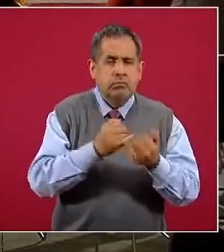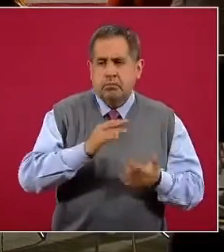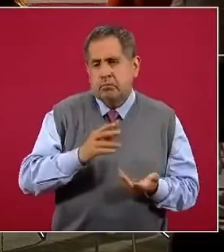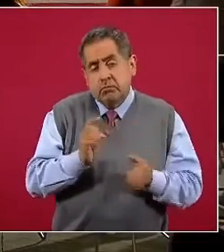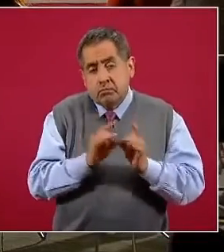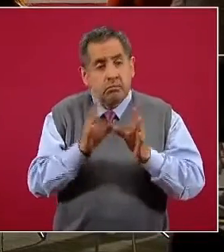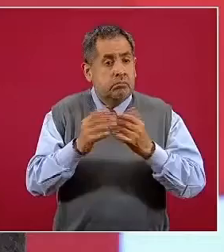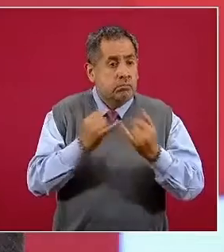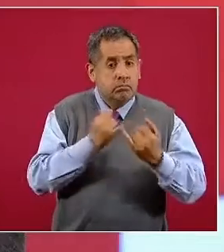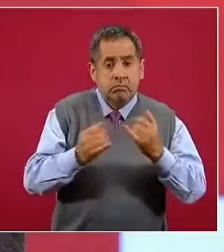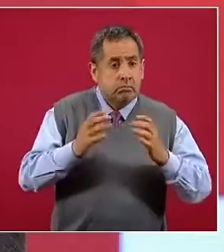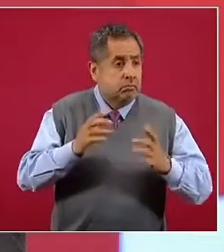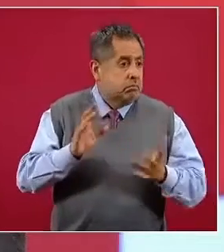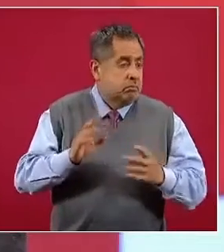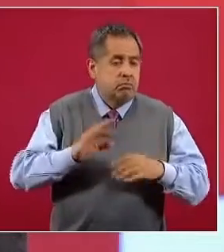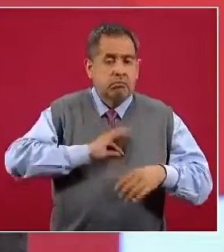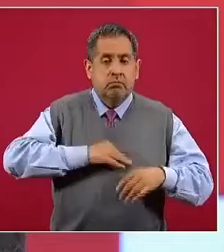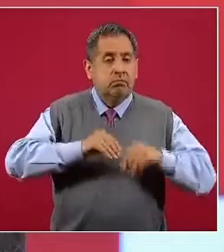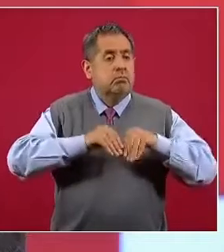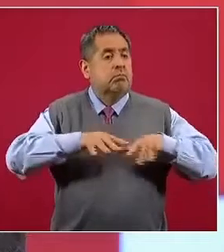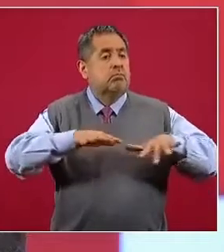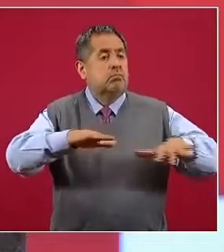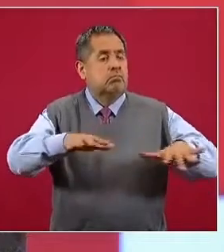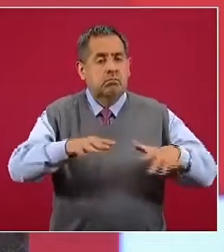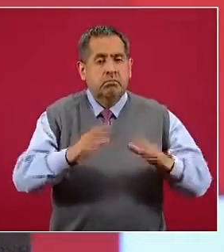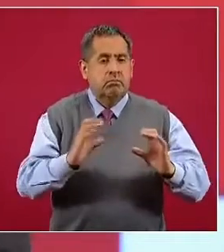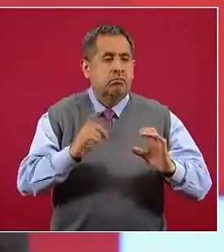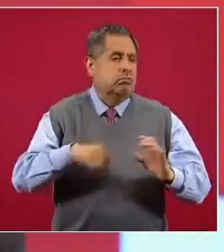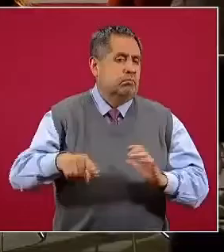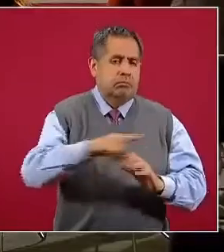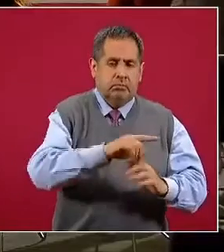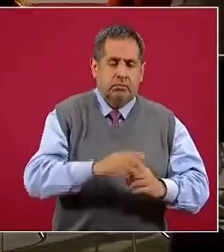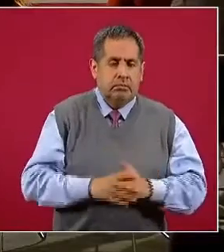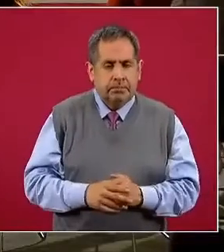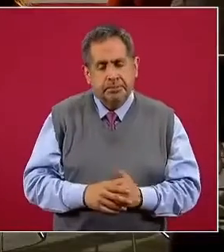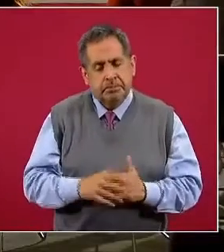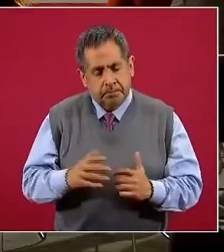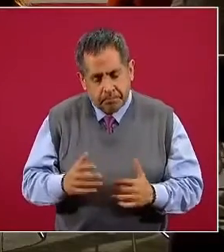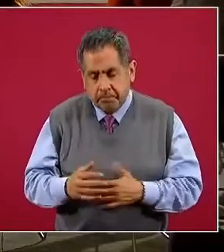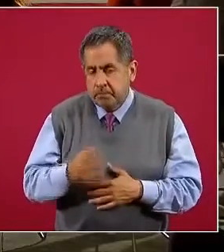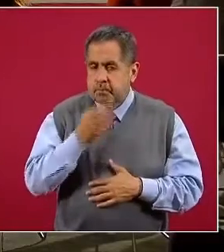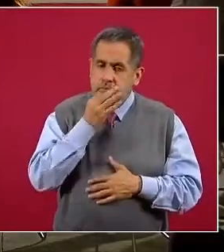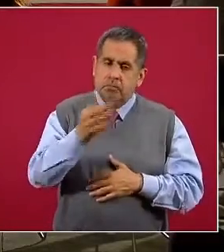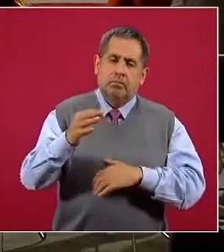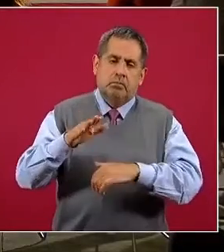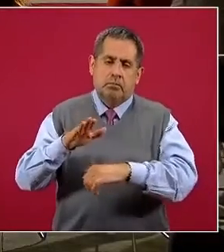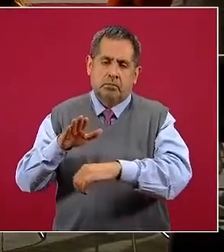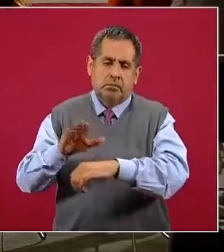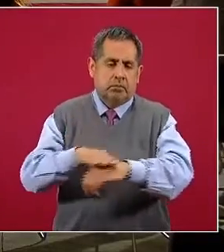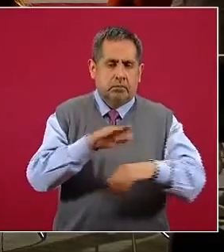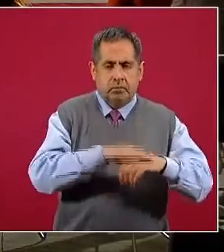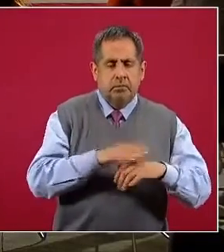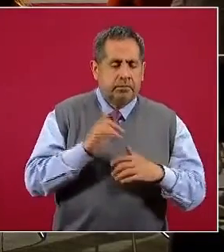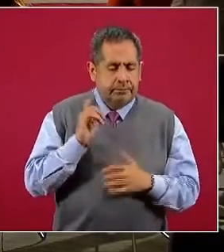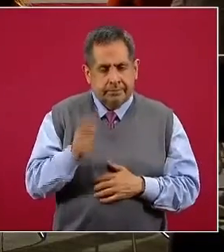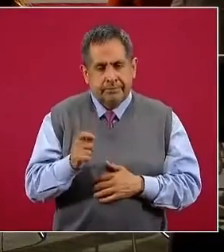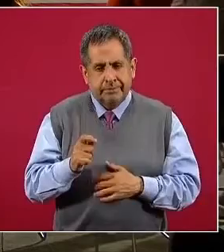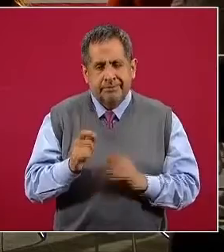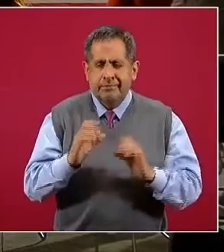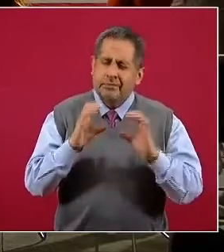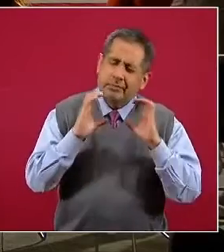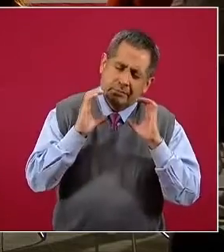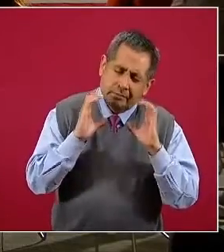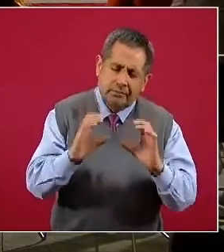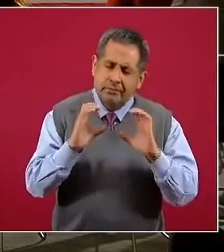circunstancias parecidas de actividad epidémica. Y el mensaje fundamental posiblemente es el mensaje de